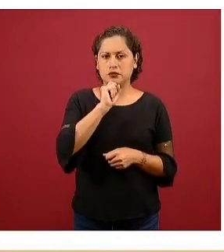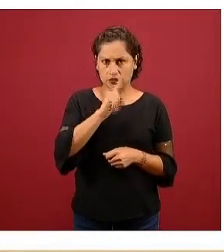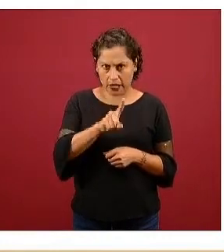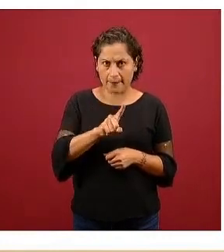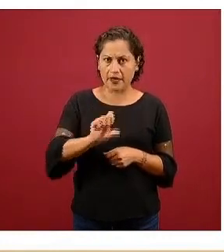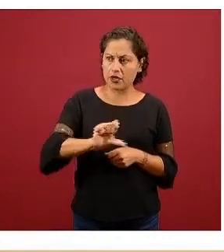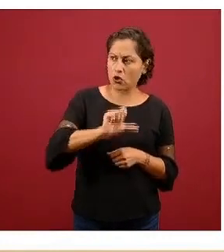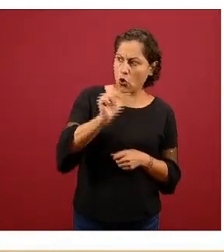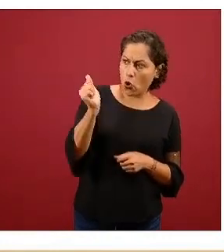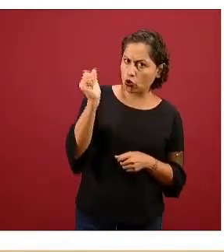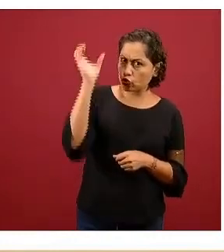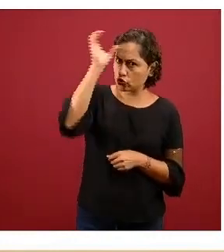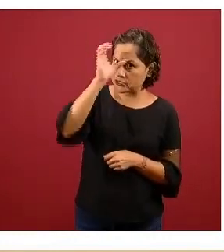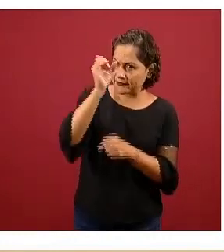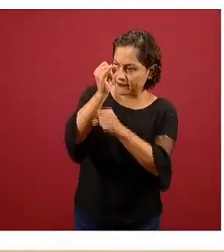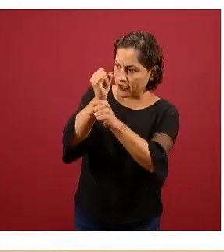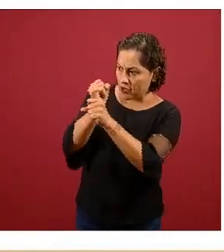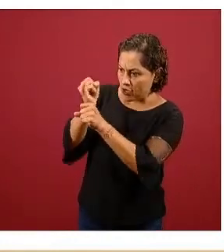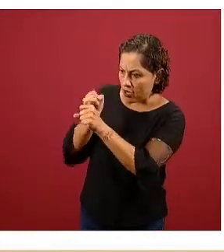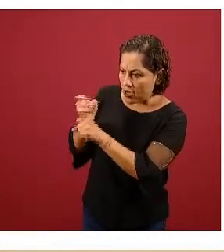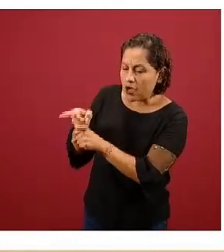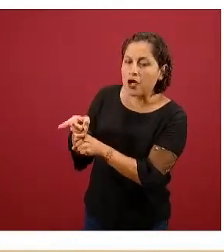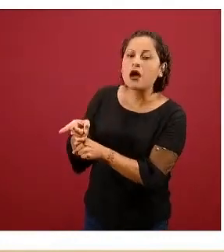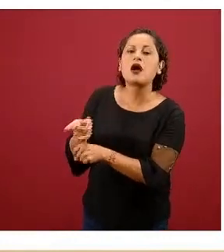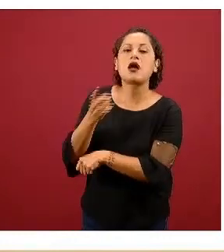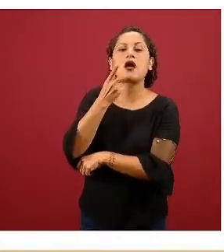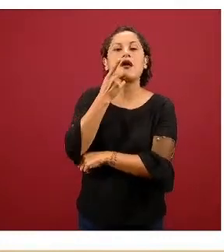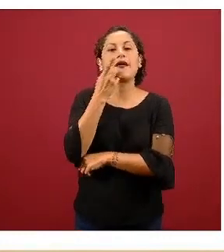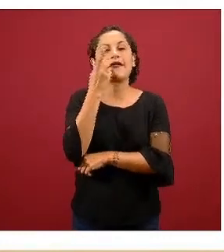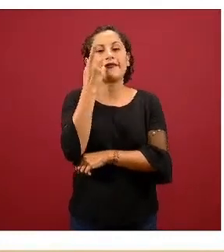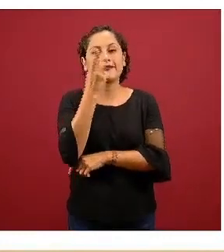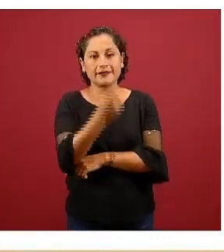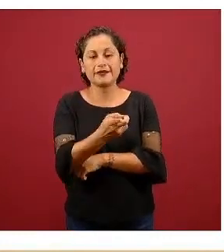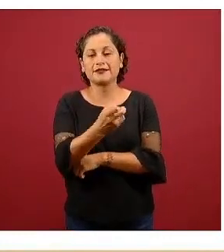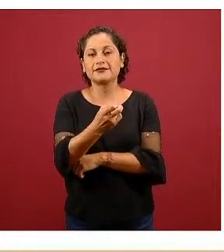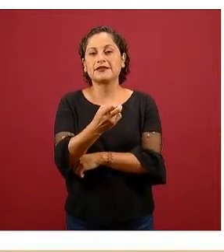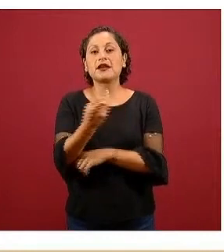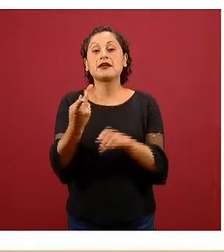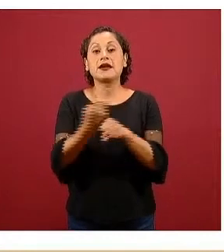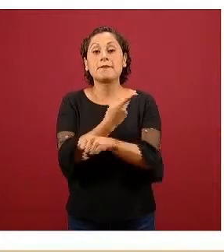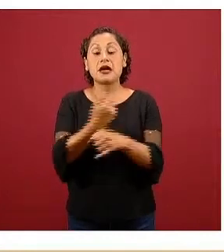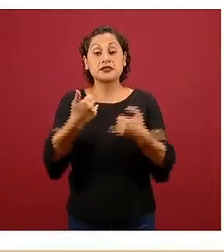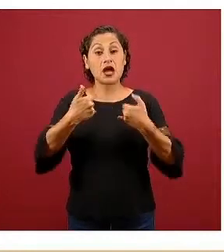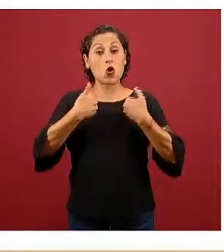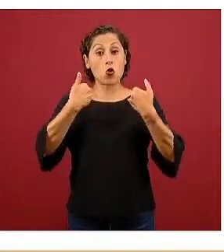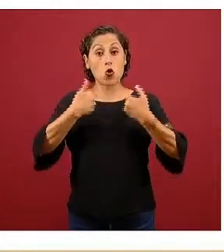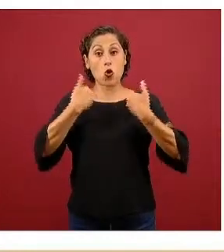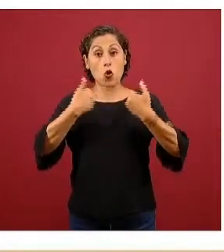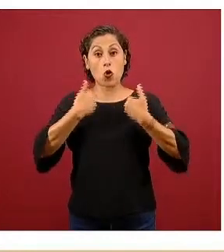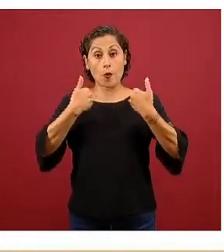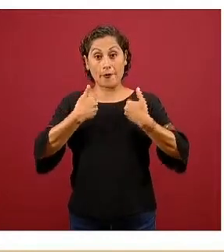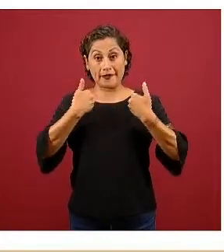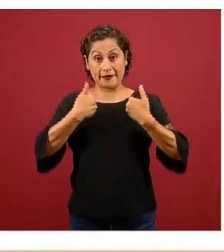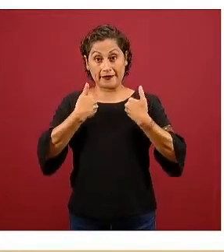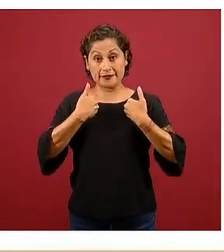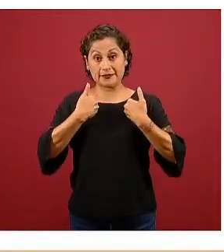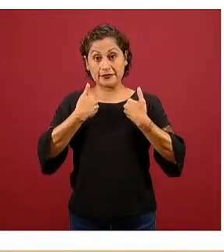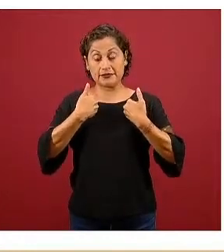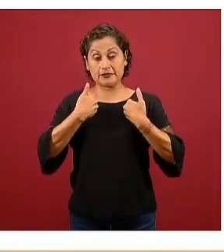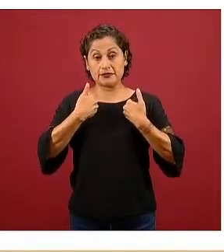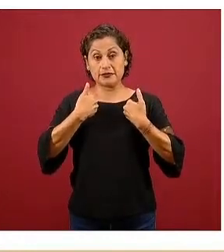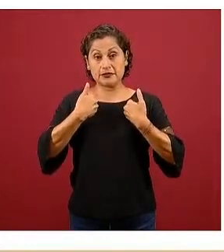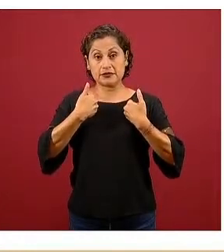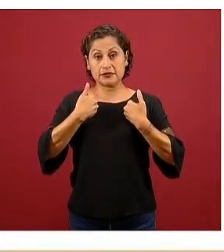estudios científicos que están reportando lo que pasa en la población adolescente que tuvo